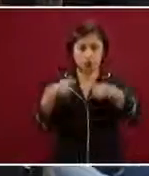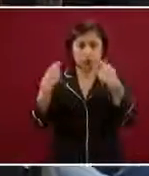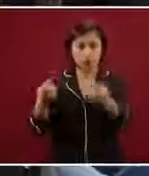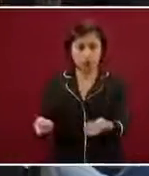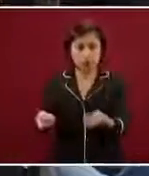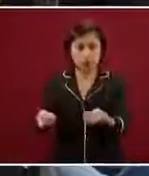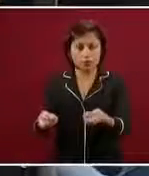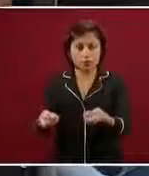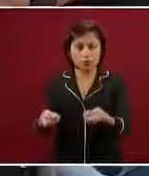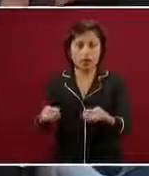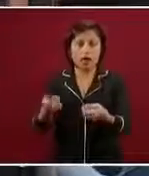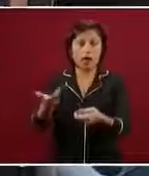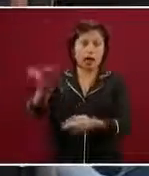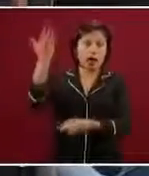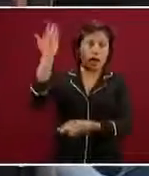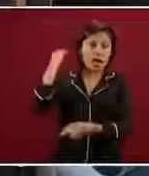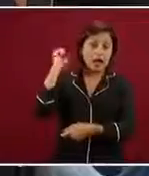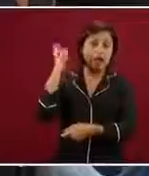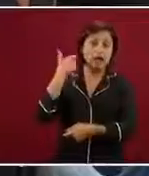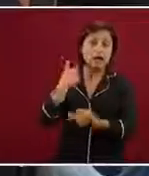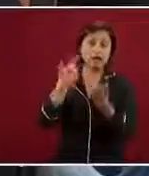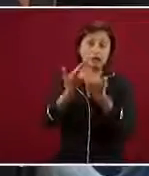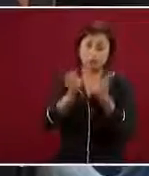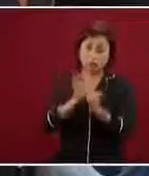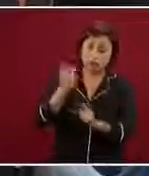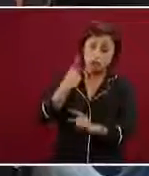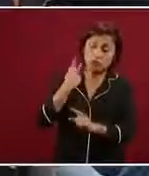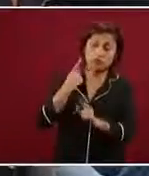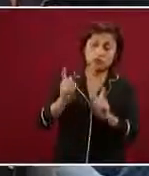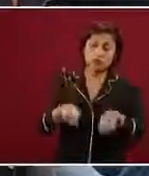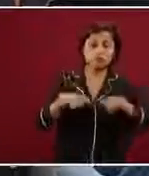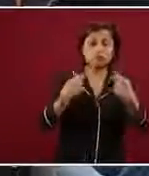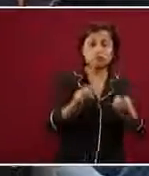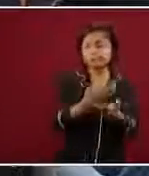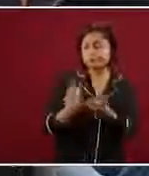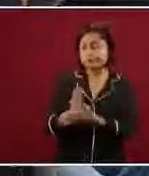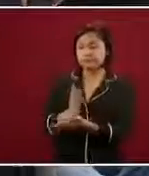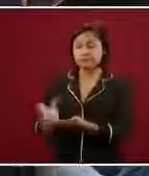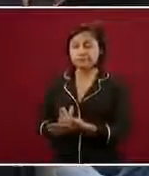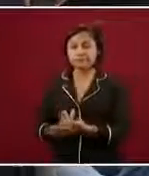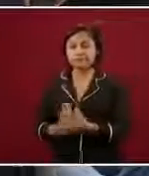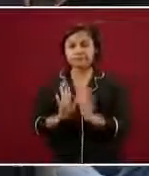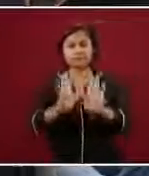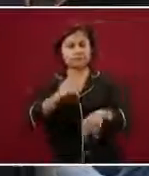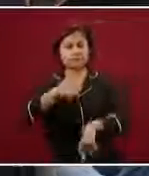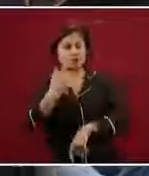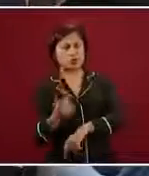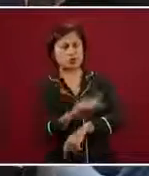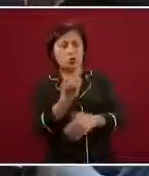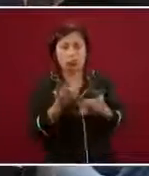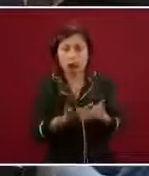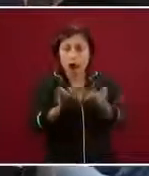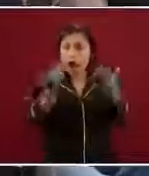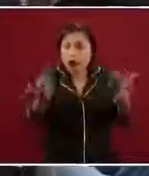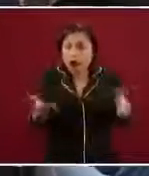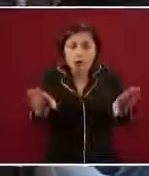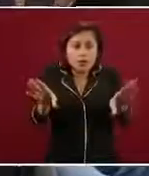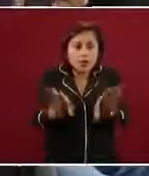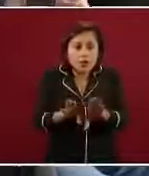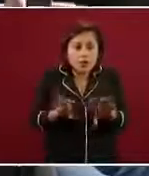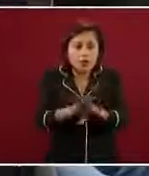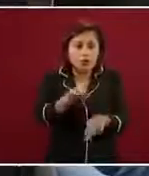partidos políticos se repartían estas posiciones. ¿Cómo va a ser en el gobierno de la Cuarta Transformación? ¿Usted va a palomear a los candidatos No. a